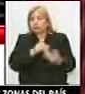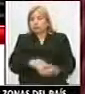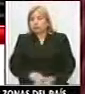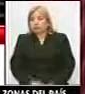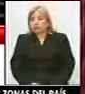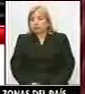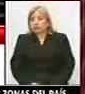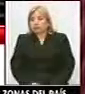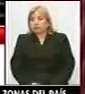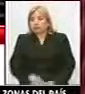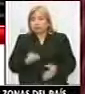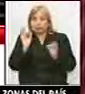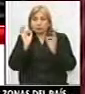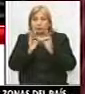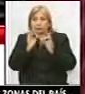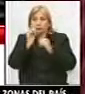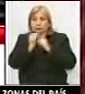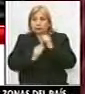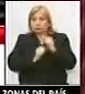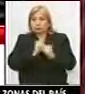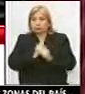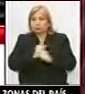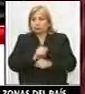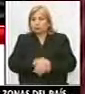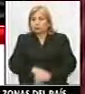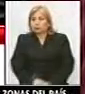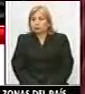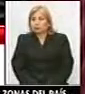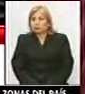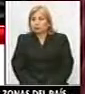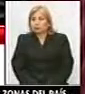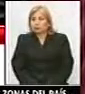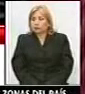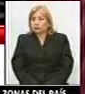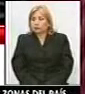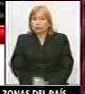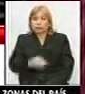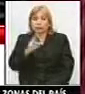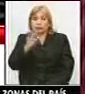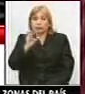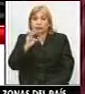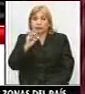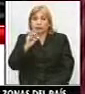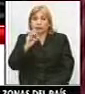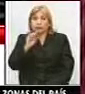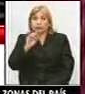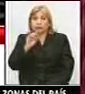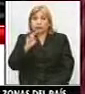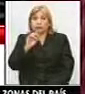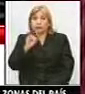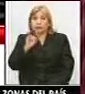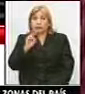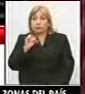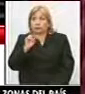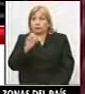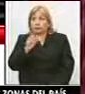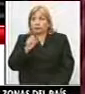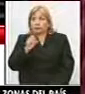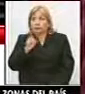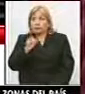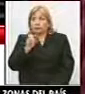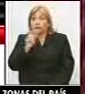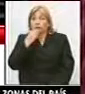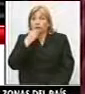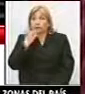ser precisando las fechas y cuánto ha percibido como remuneración. Alcalde de la Lengua Reynoso del año 2000, no, del año